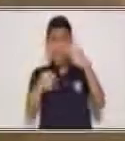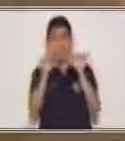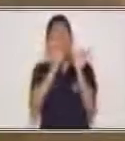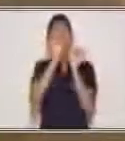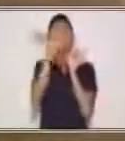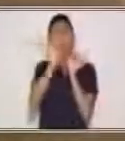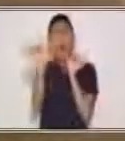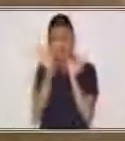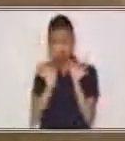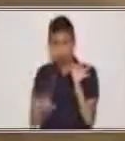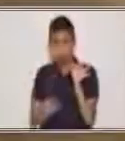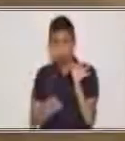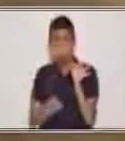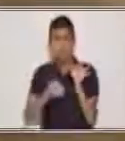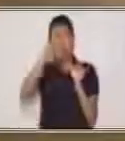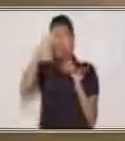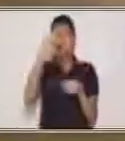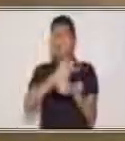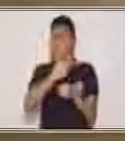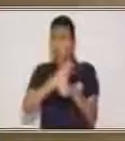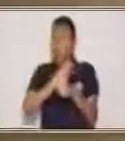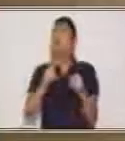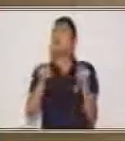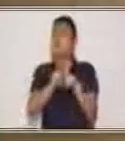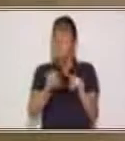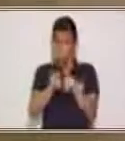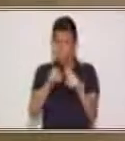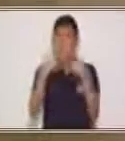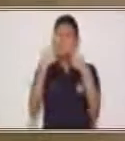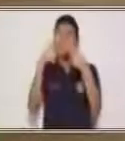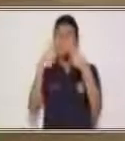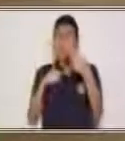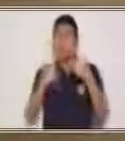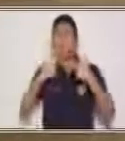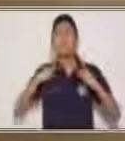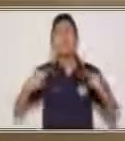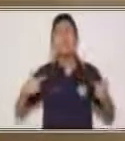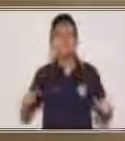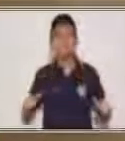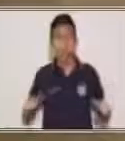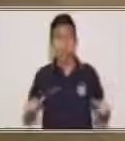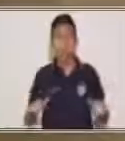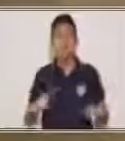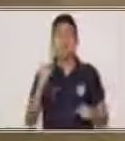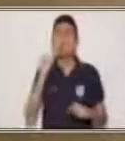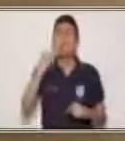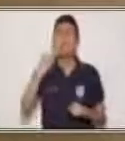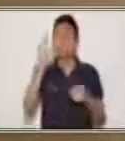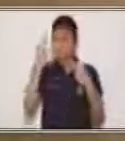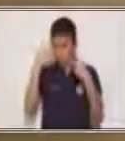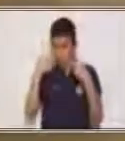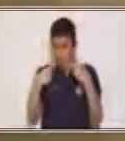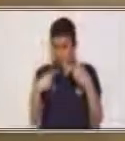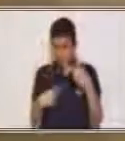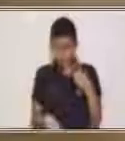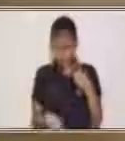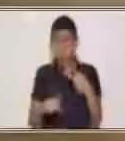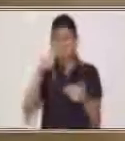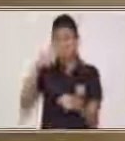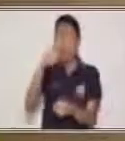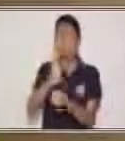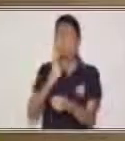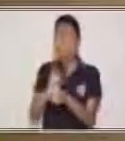decir que tiene diversos idiomas. Los mayas son descendientes de los primeros pobladores de Mesoamérica y poseen 21